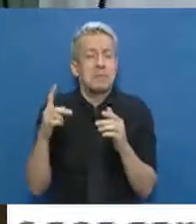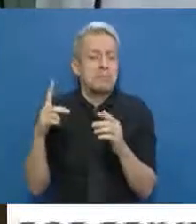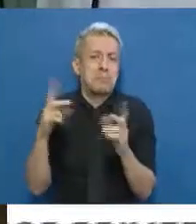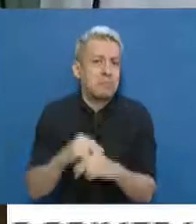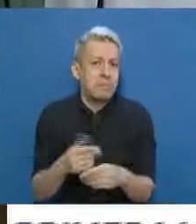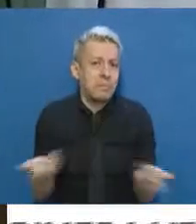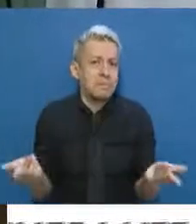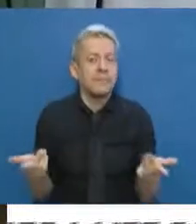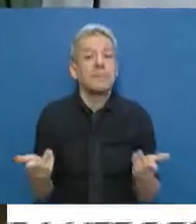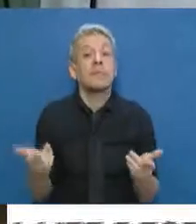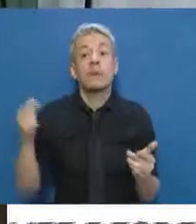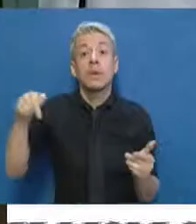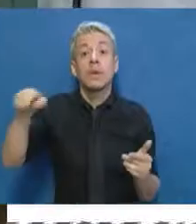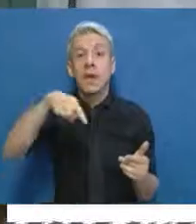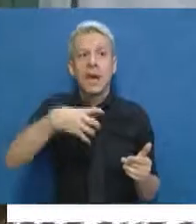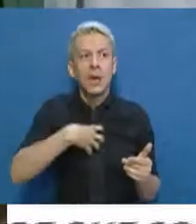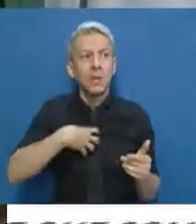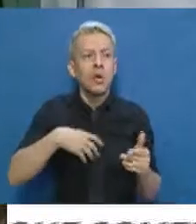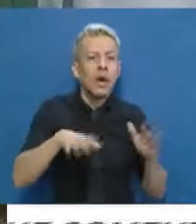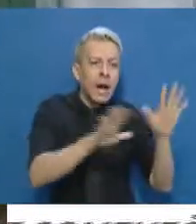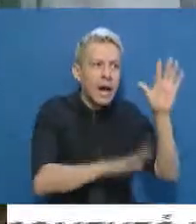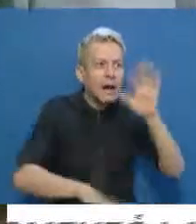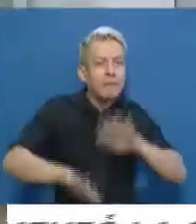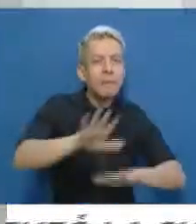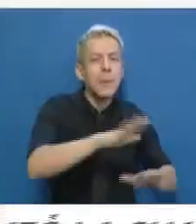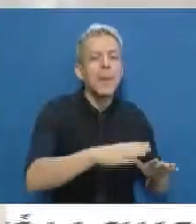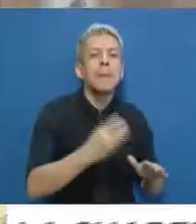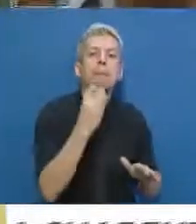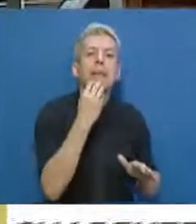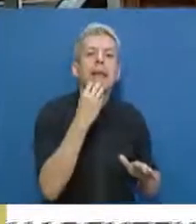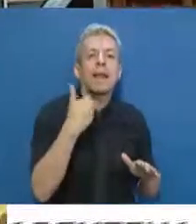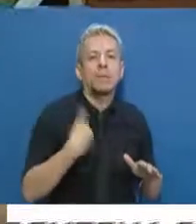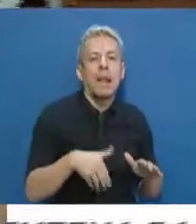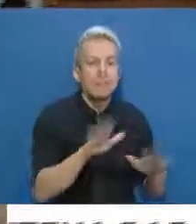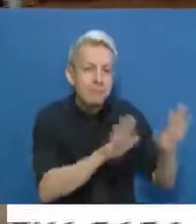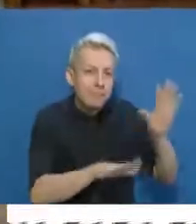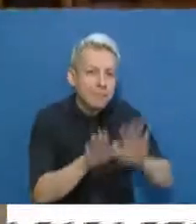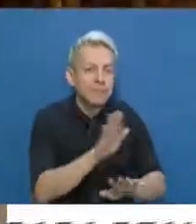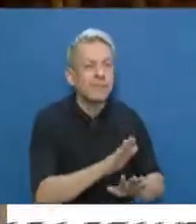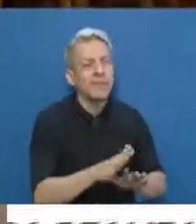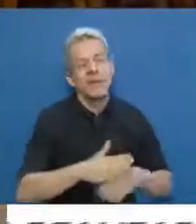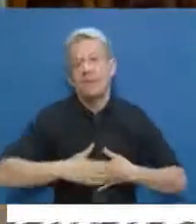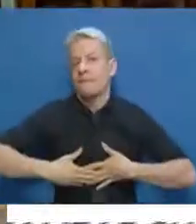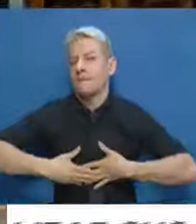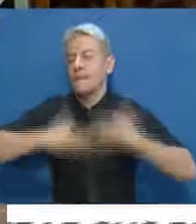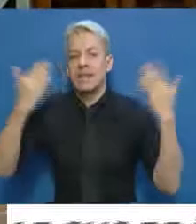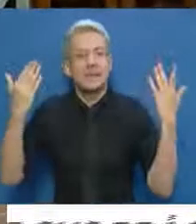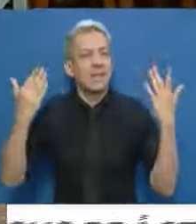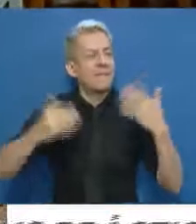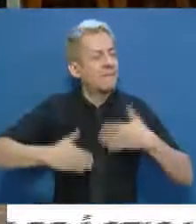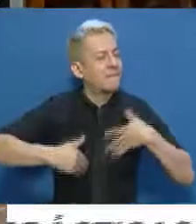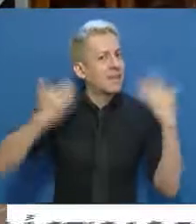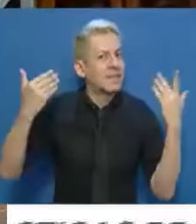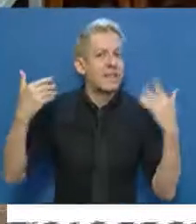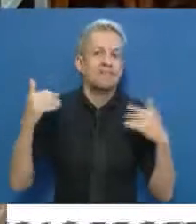chicos están en proceso de elaboración de peras al natural. Una felicidad, felicidad total. Una felicidad